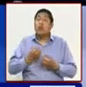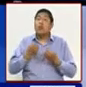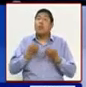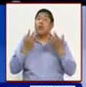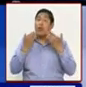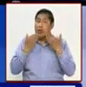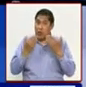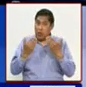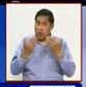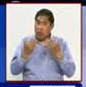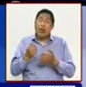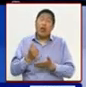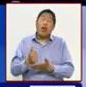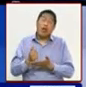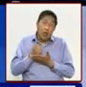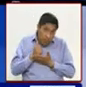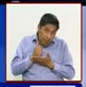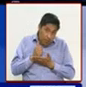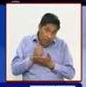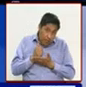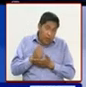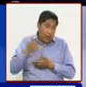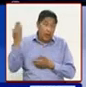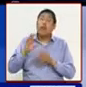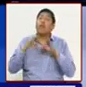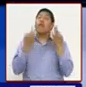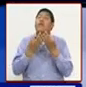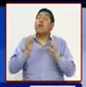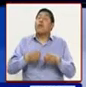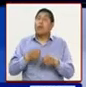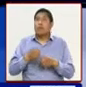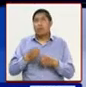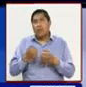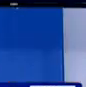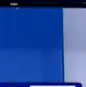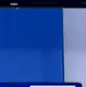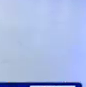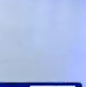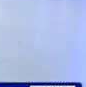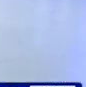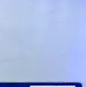una vez más por ayudar a que estas familias se puedan por lo menos recuperar.